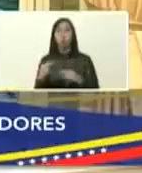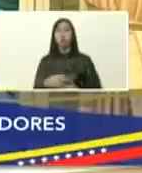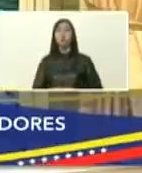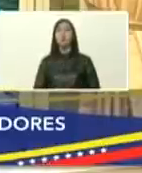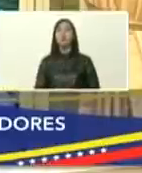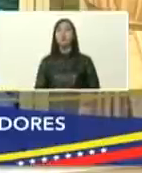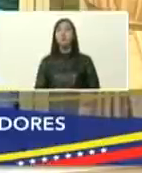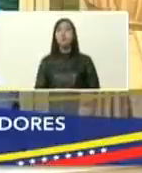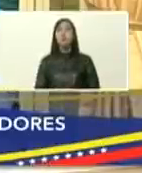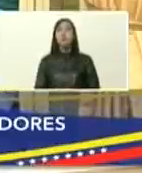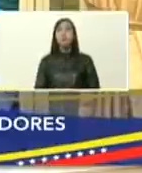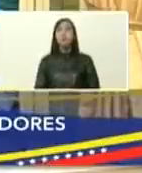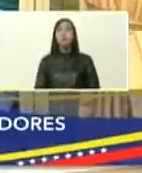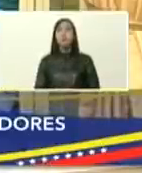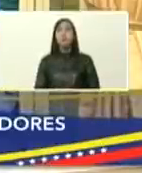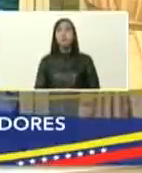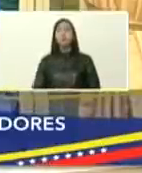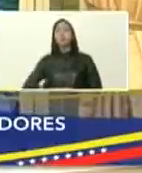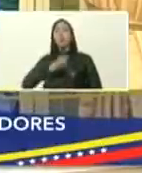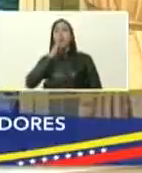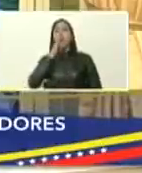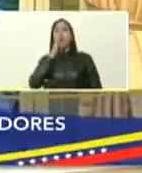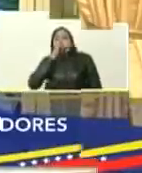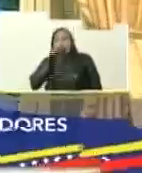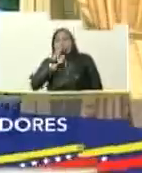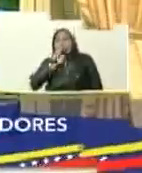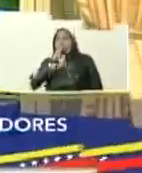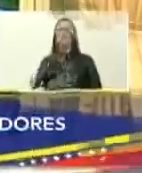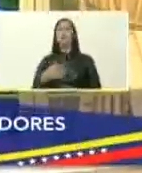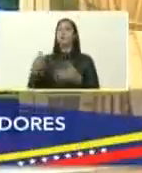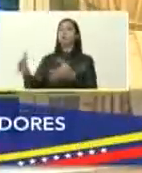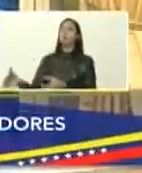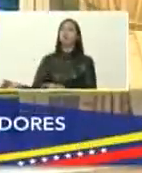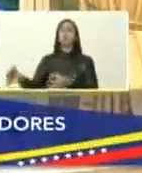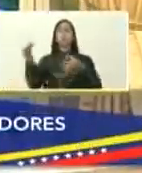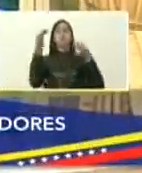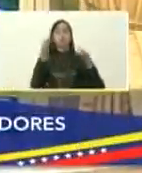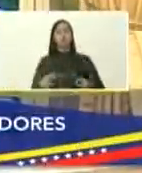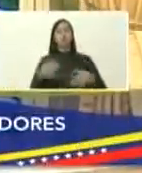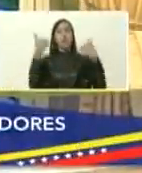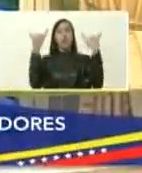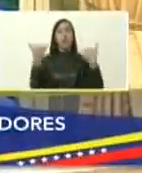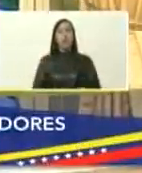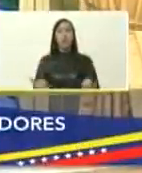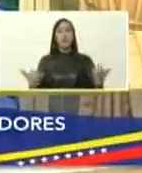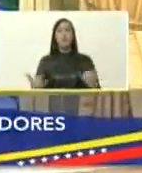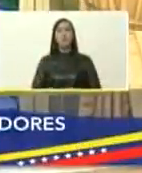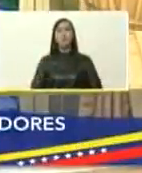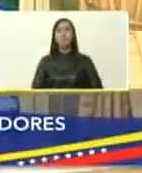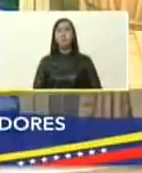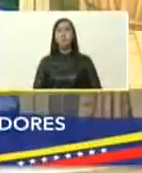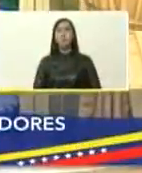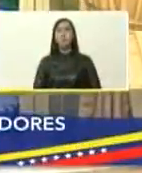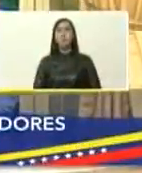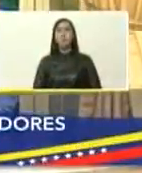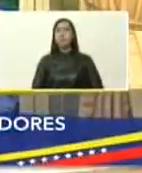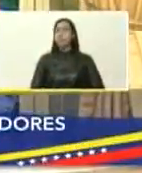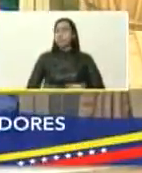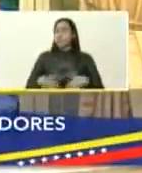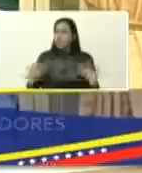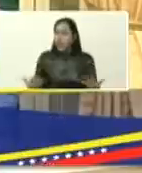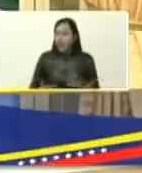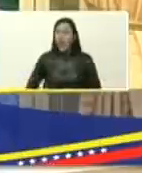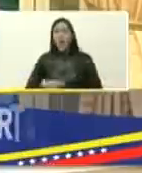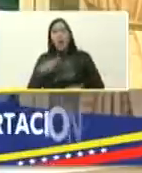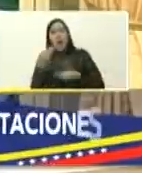arrancandito. Quiero ventilar esta propuesta que me trae en vivo y directo para dar otro